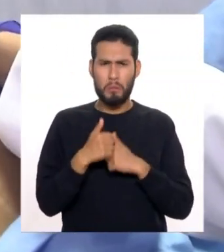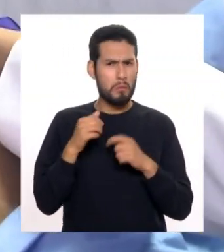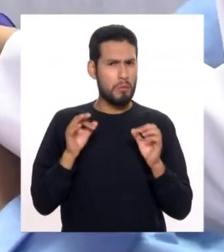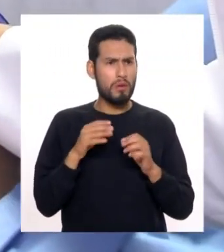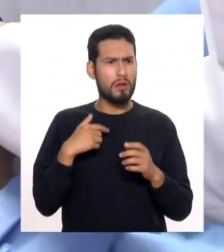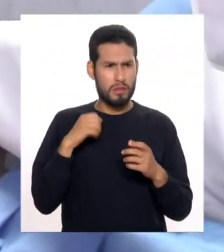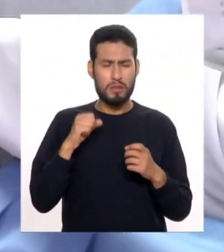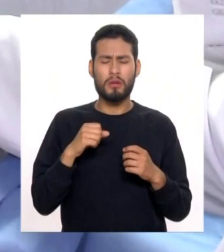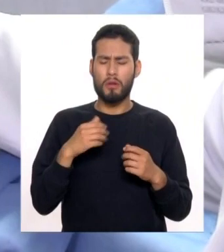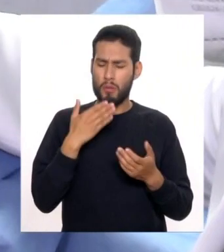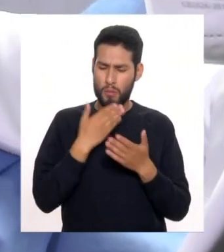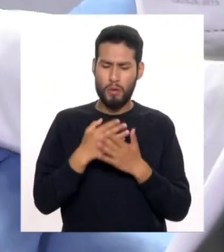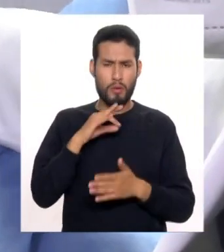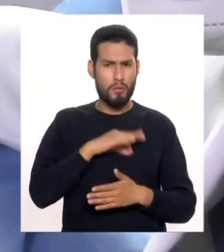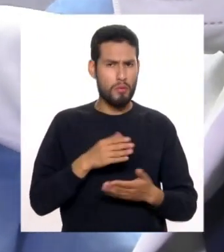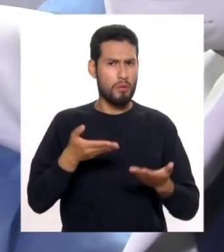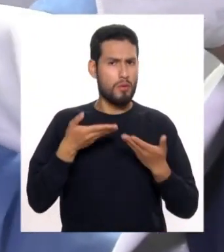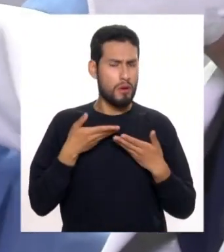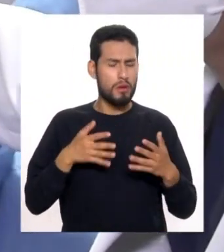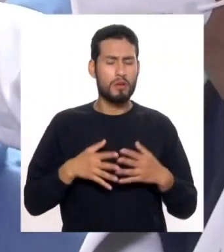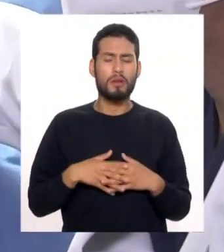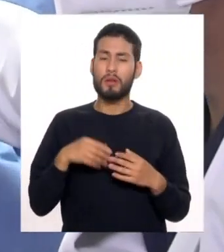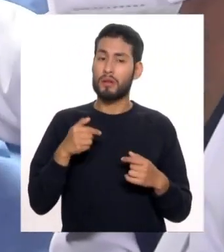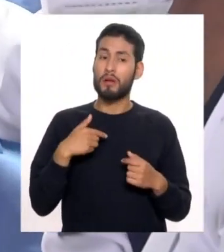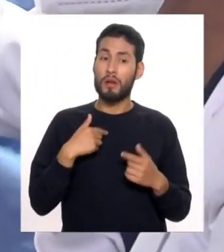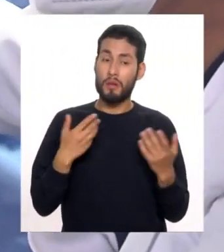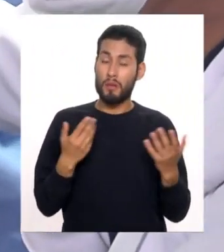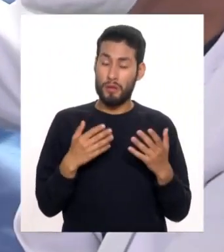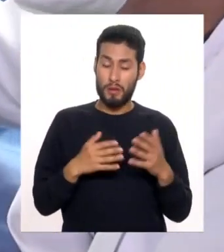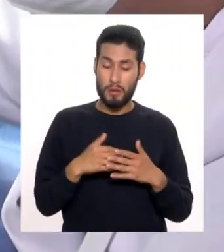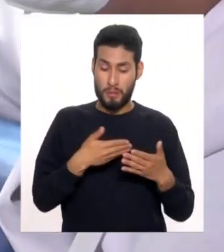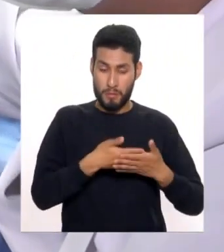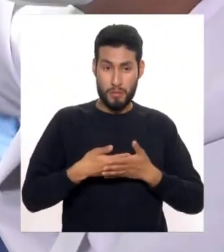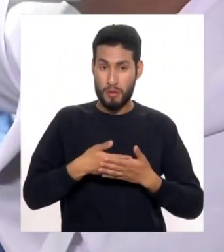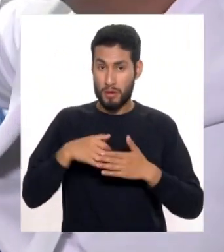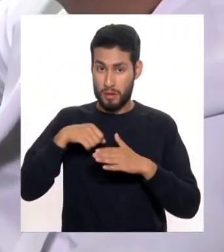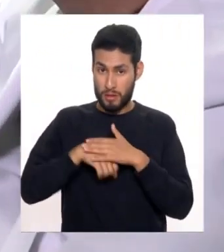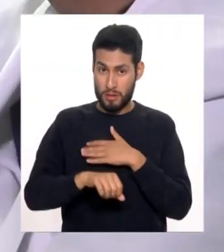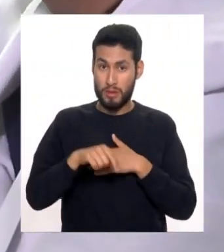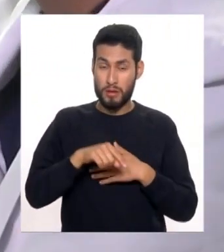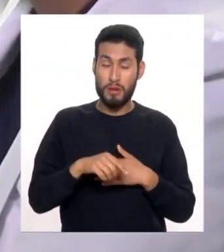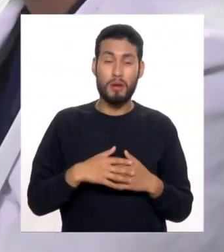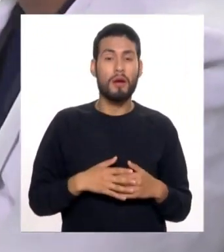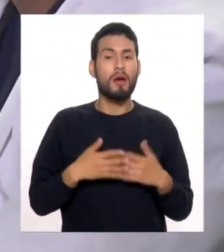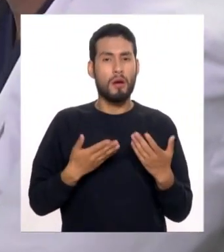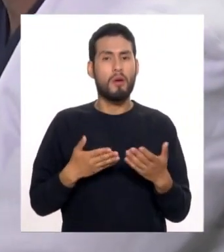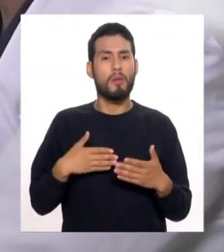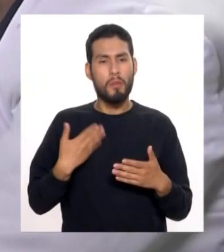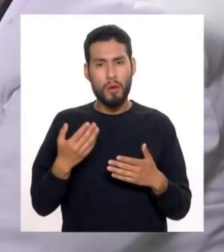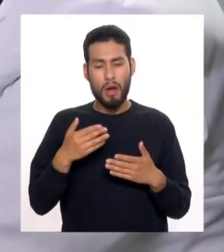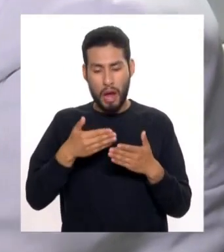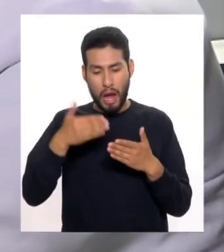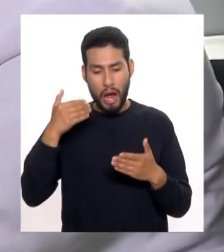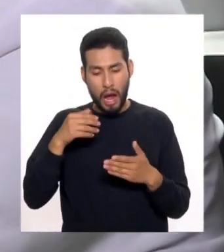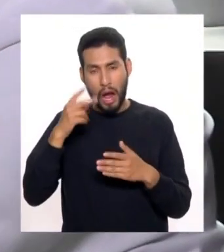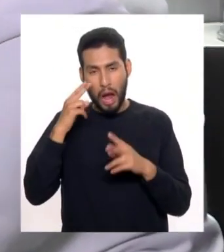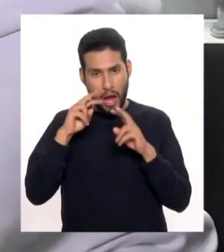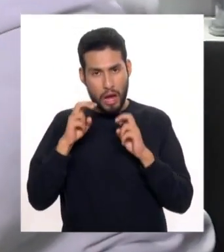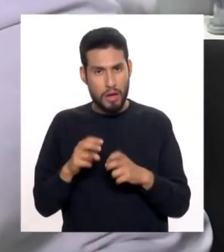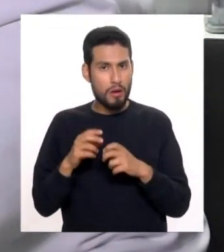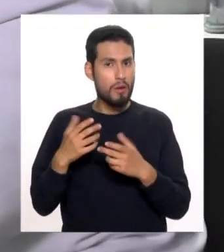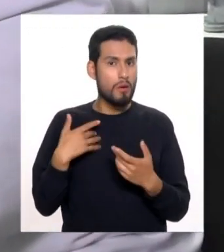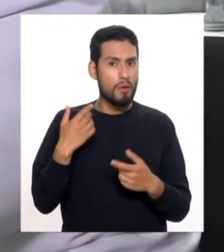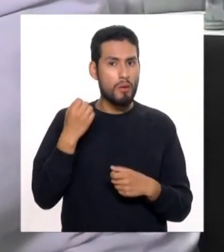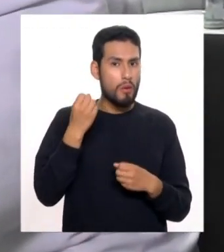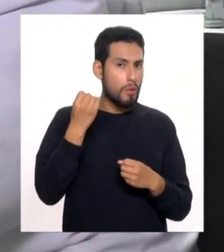el costo-beneficio, es justamente que al momento del nacimiento de la bebé se pueda ya haber previsto que tenga o